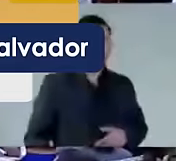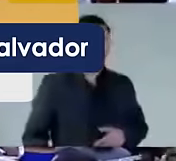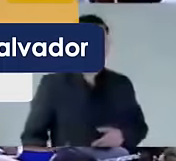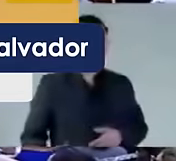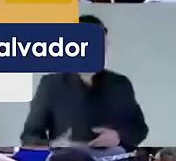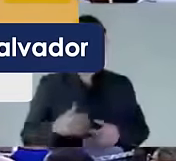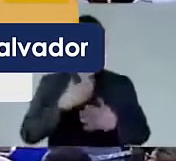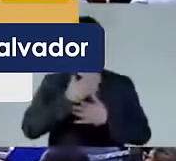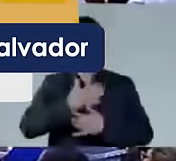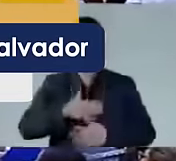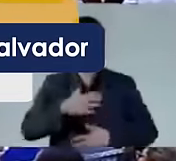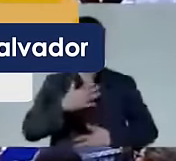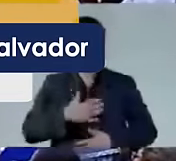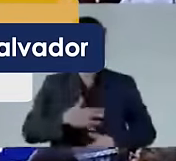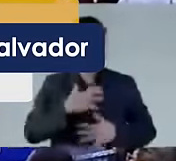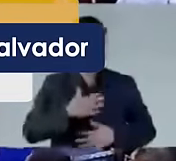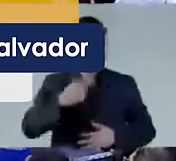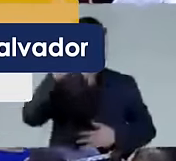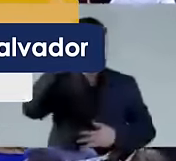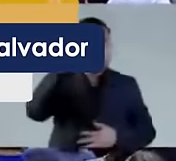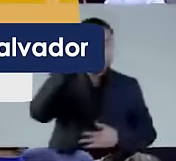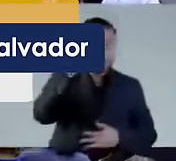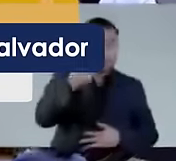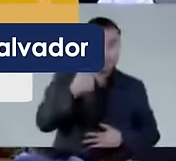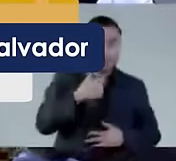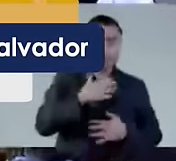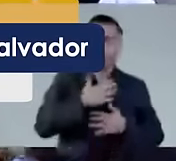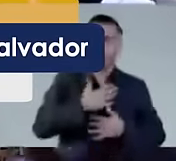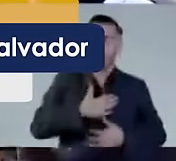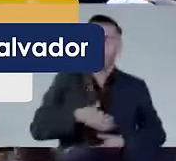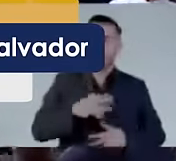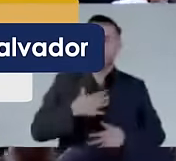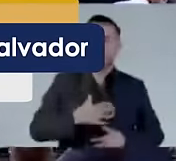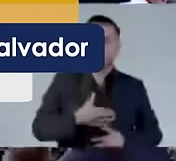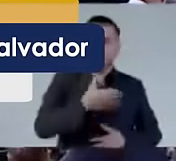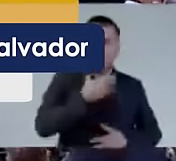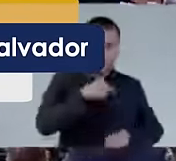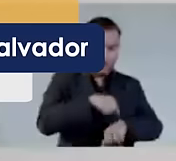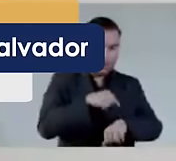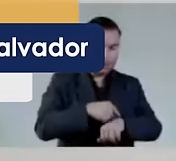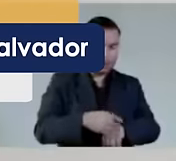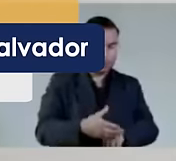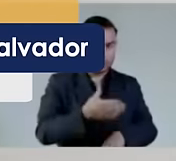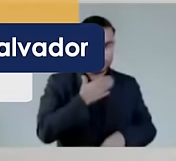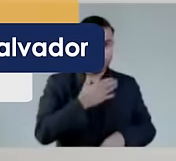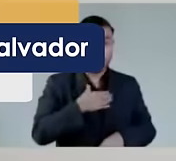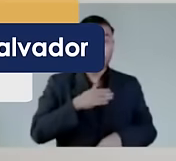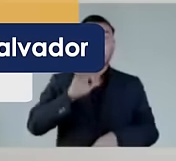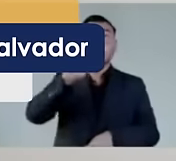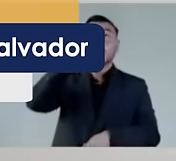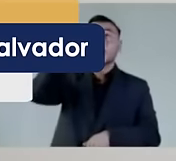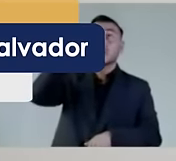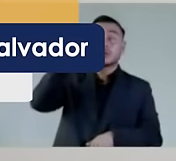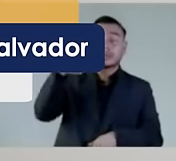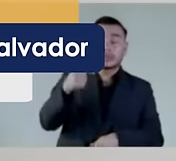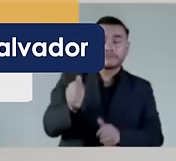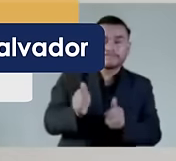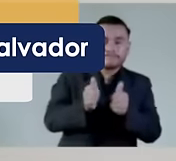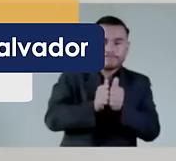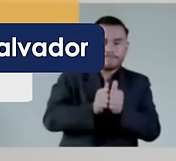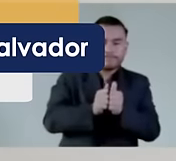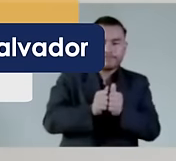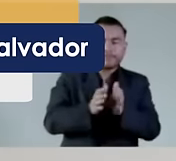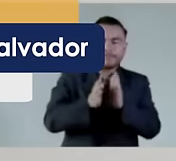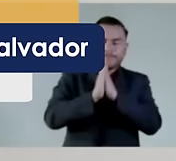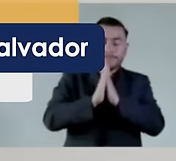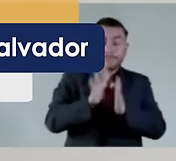calma en medio de la agitación tranquilidad en momentos de desaliento y tu presencia siempre oramos